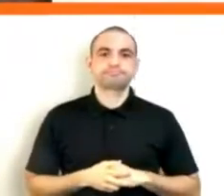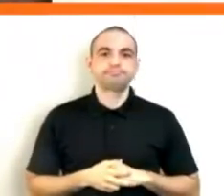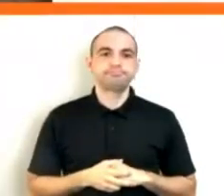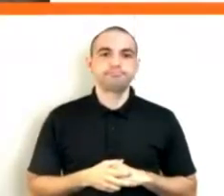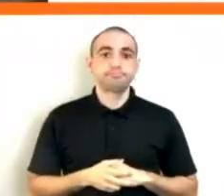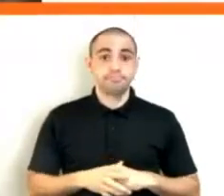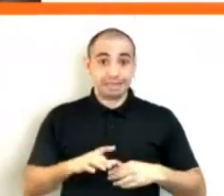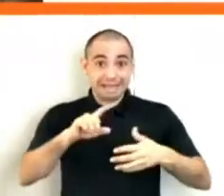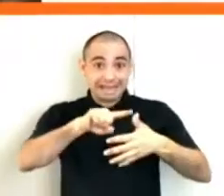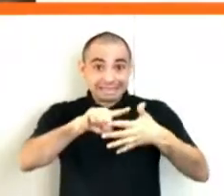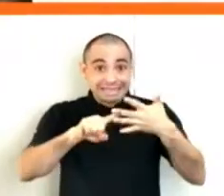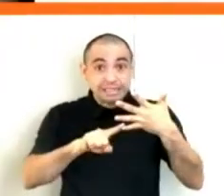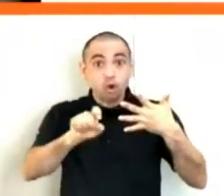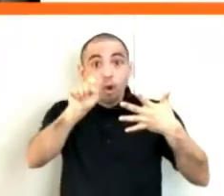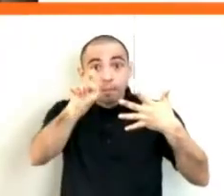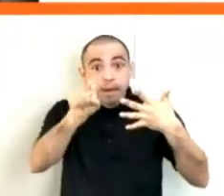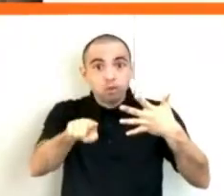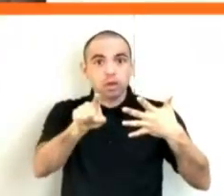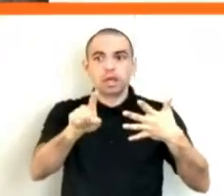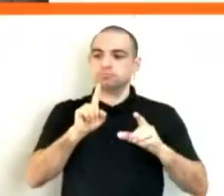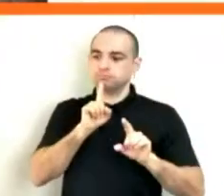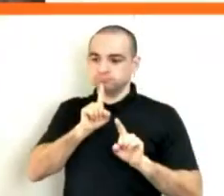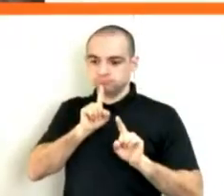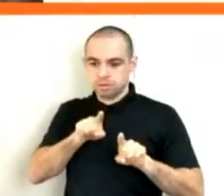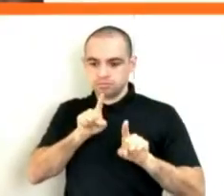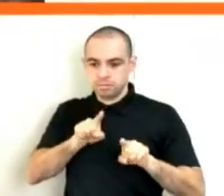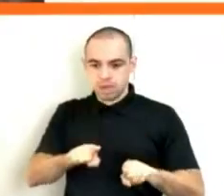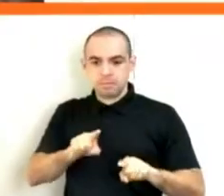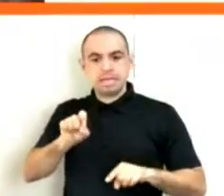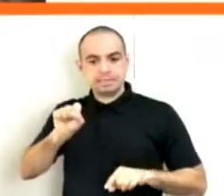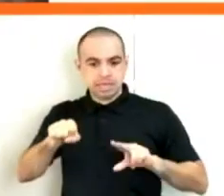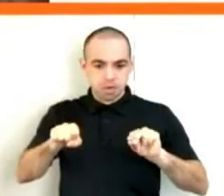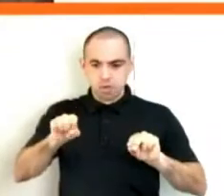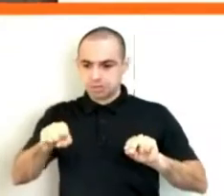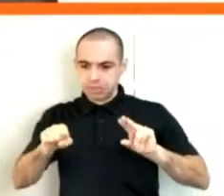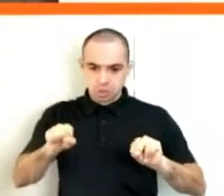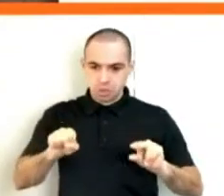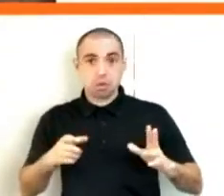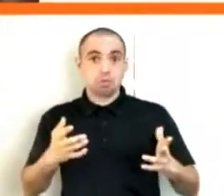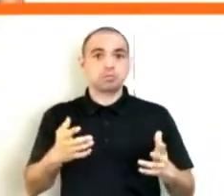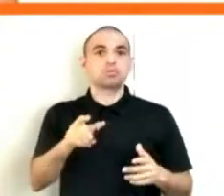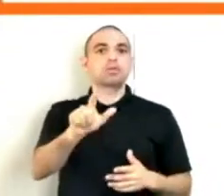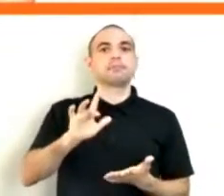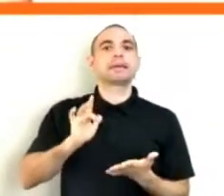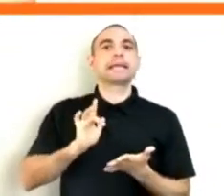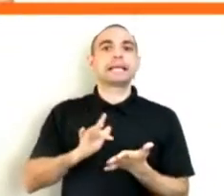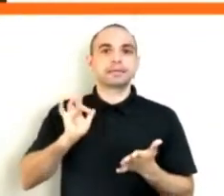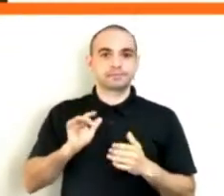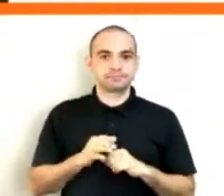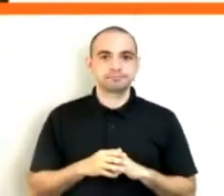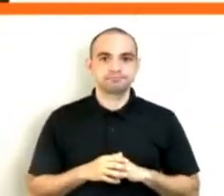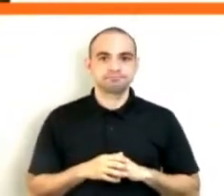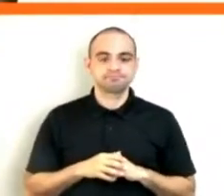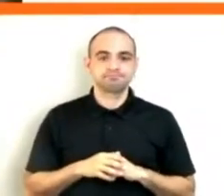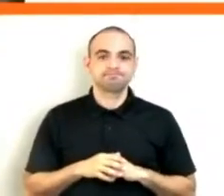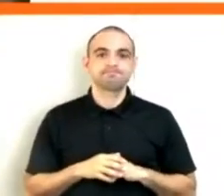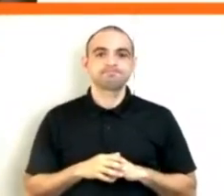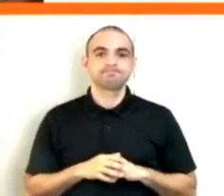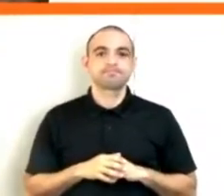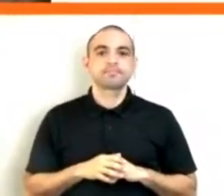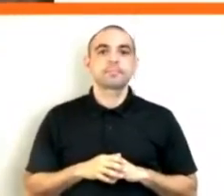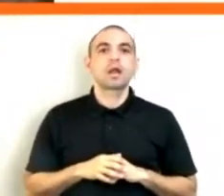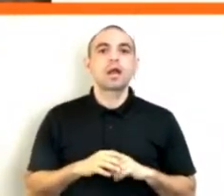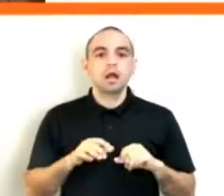esas 5 preguntas, usted las conteste, le va a dar el clic, ¿verdad? Las contesta y le va a ir a donde